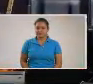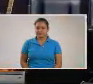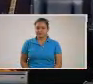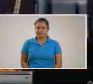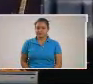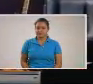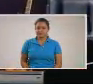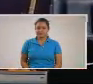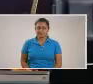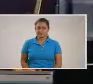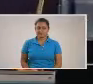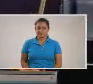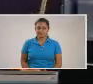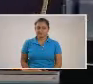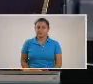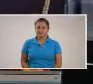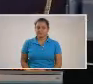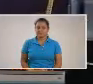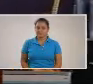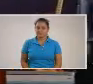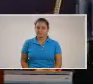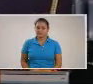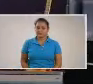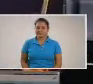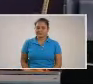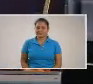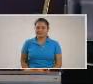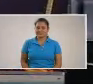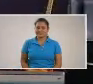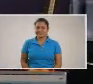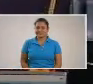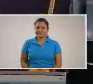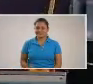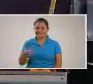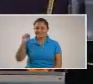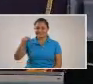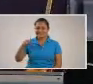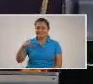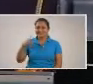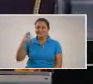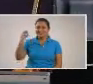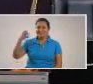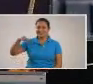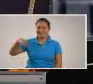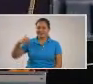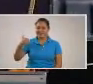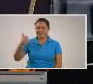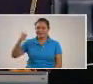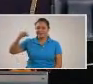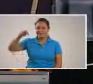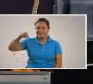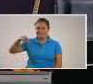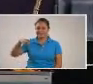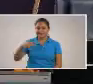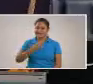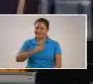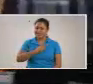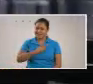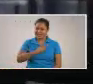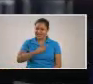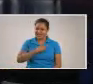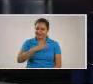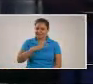ruso. Entonces, si la OTAN lograba apropiarse de Crimea, no solo